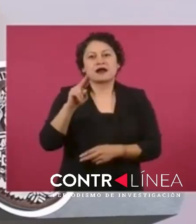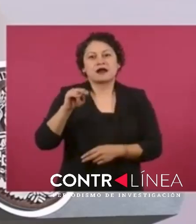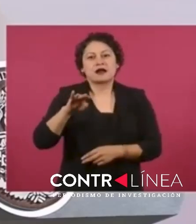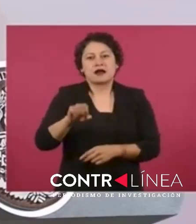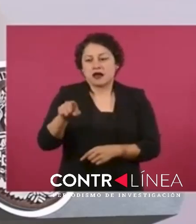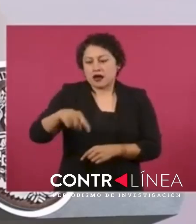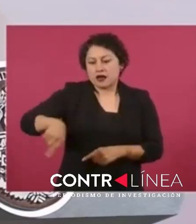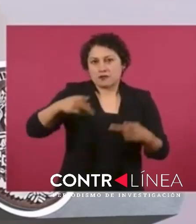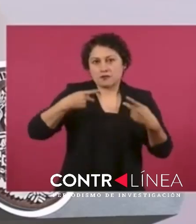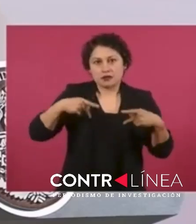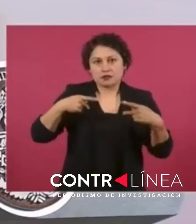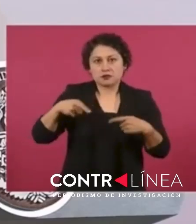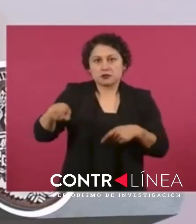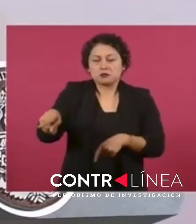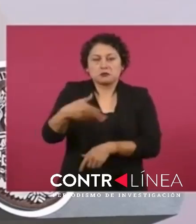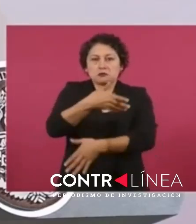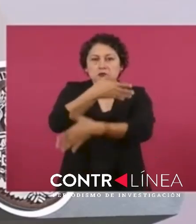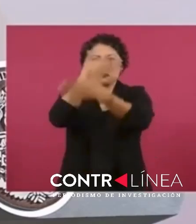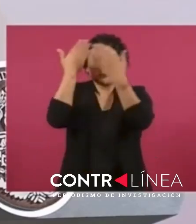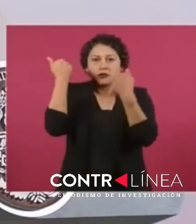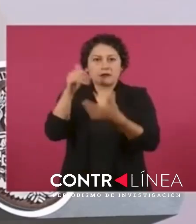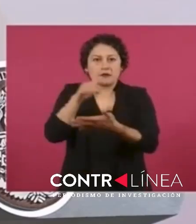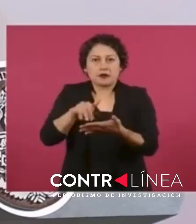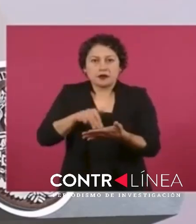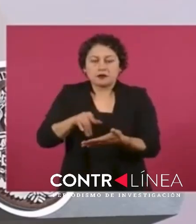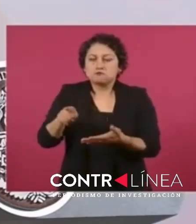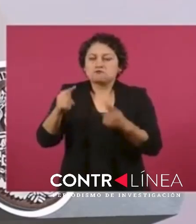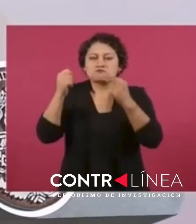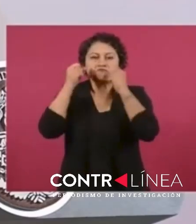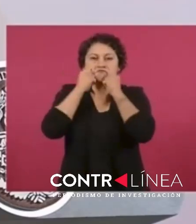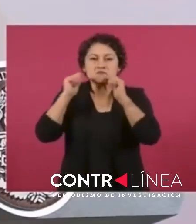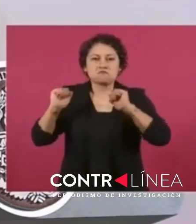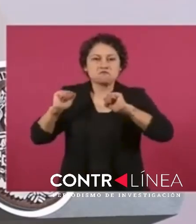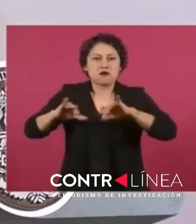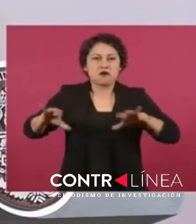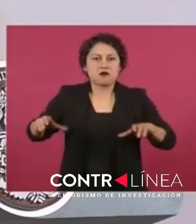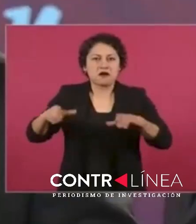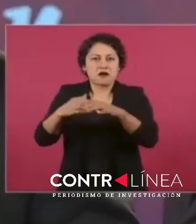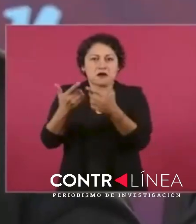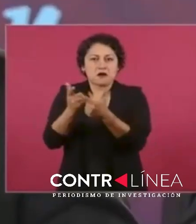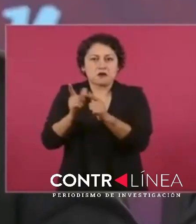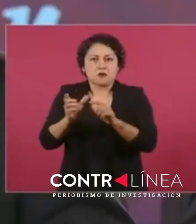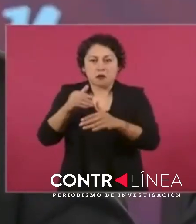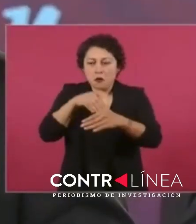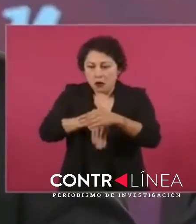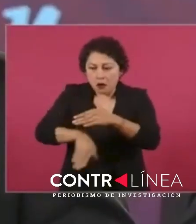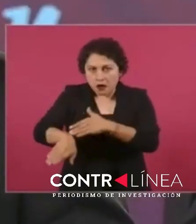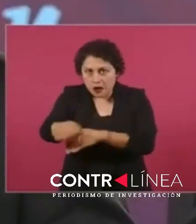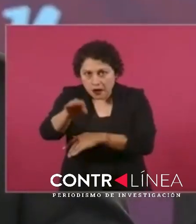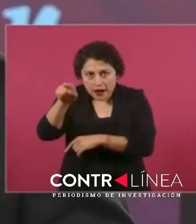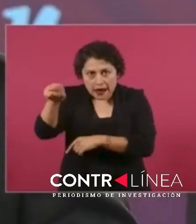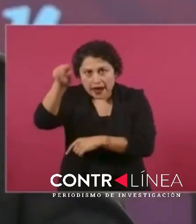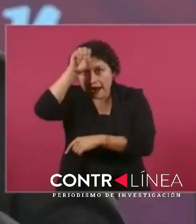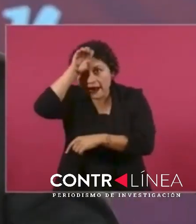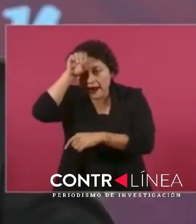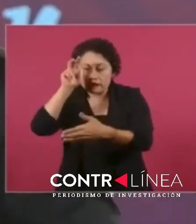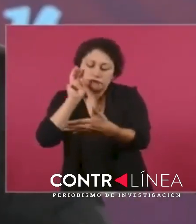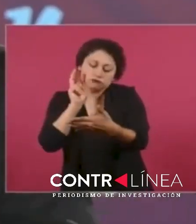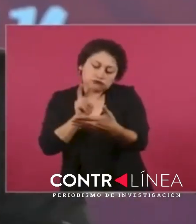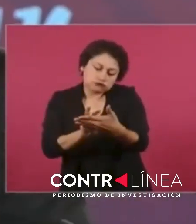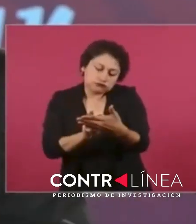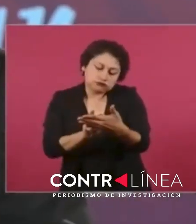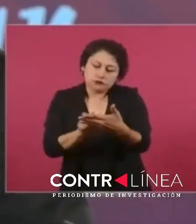periódico, Regeneración, y se leía en colectivo en los socavones. Ahí, en la profundidad de la tierra, se creaba la conciencia.